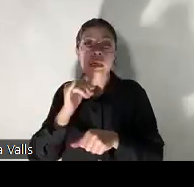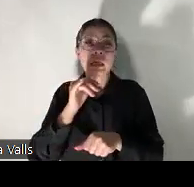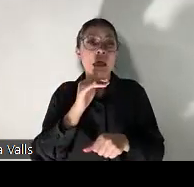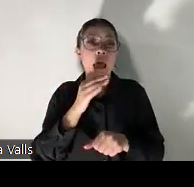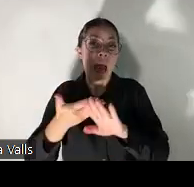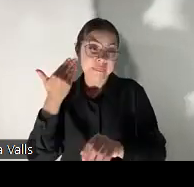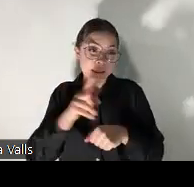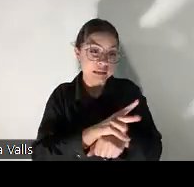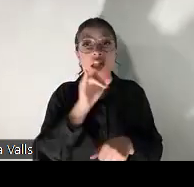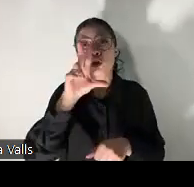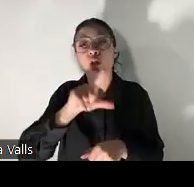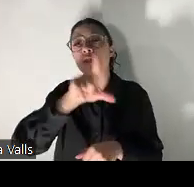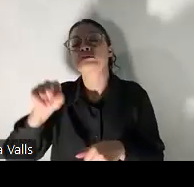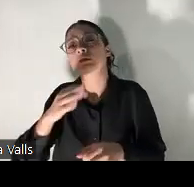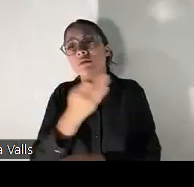que es el objetivo.